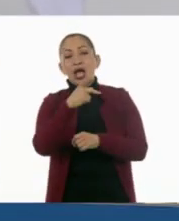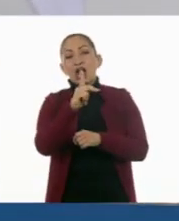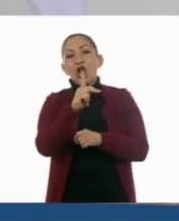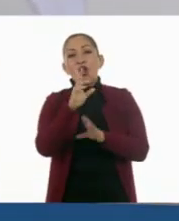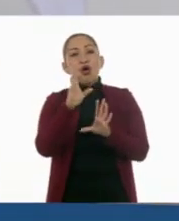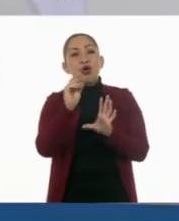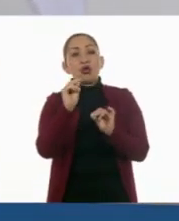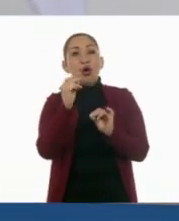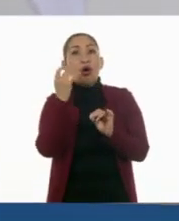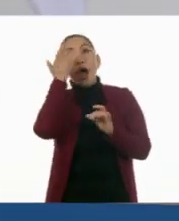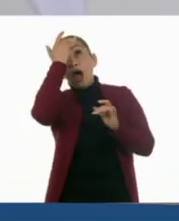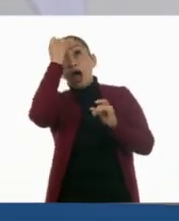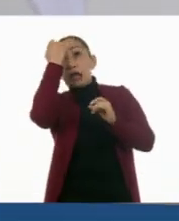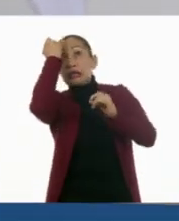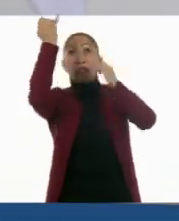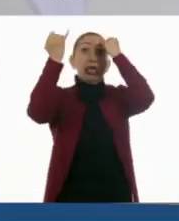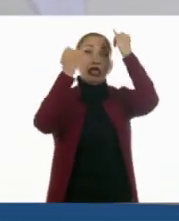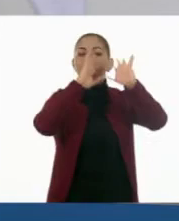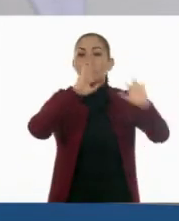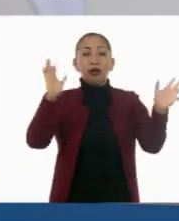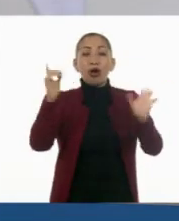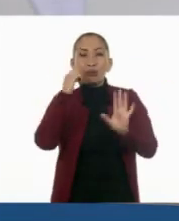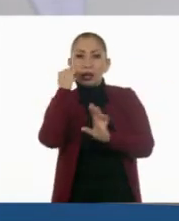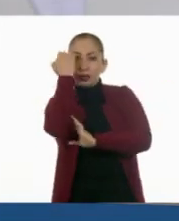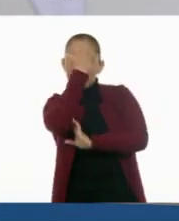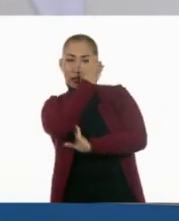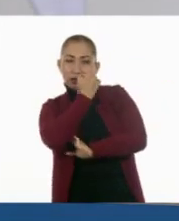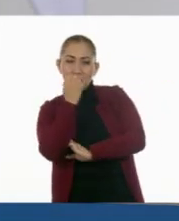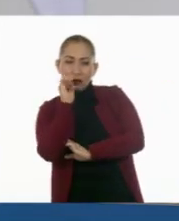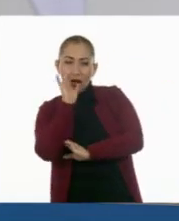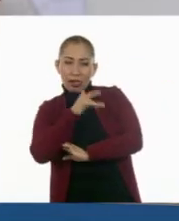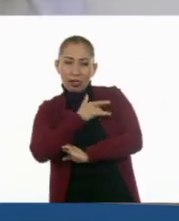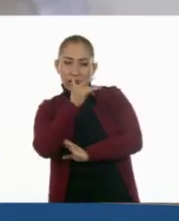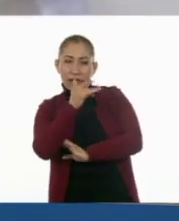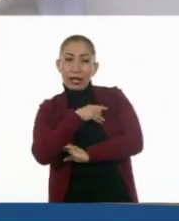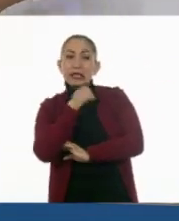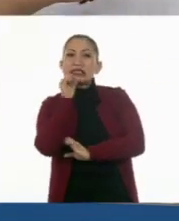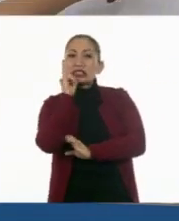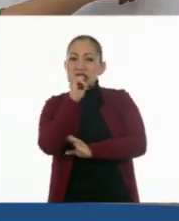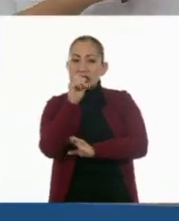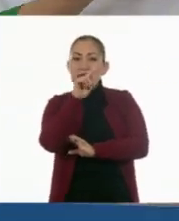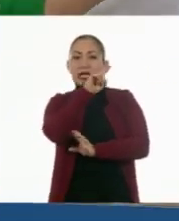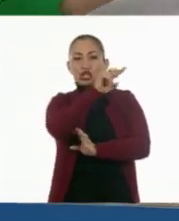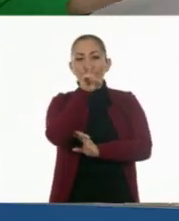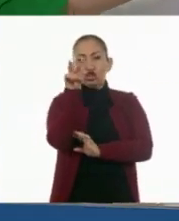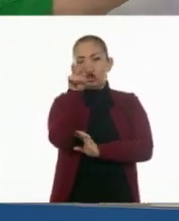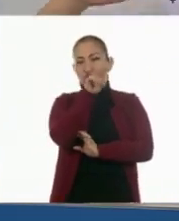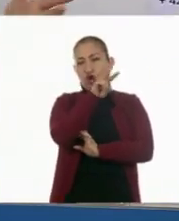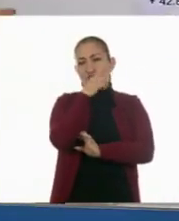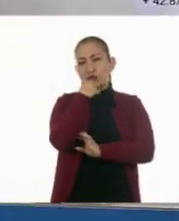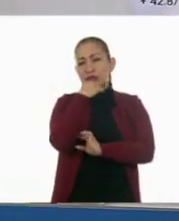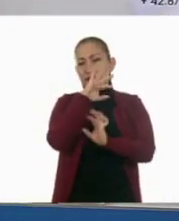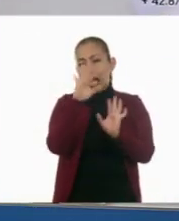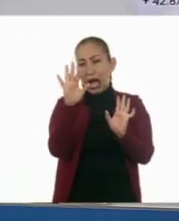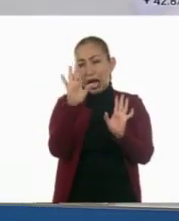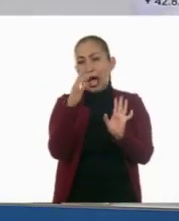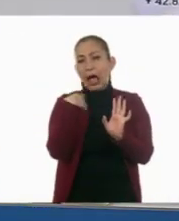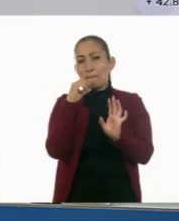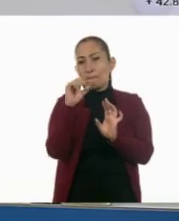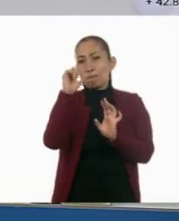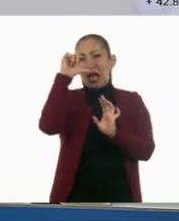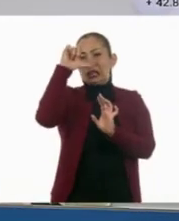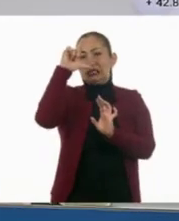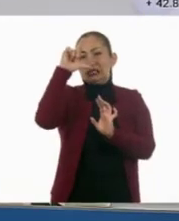no lo hizo adivinando. Ustedes se dieron cuenta del criterio que utilizó. Dijo, si estos números ya están